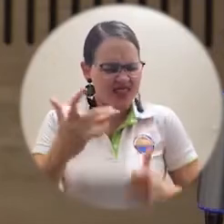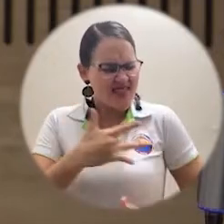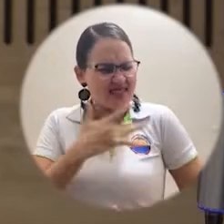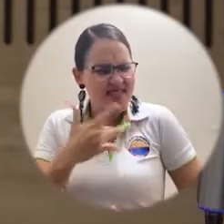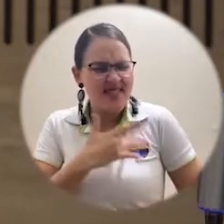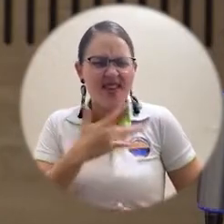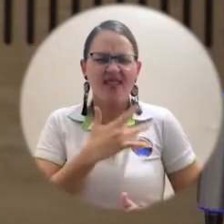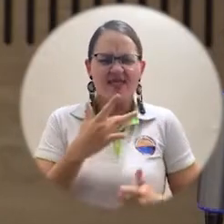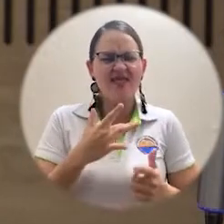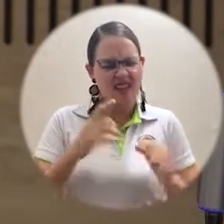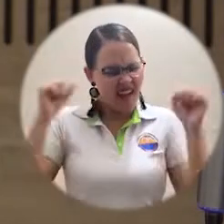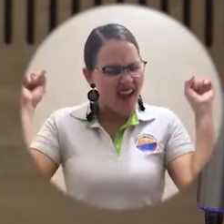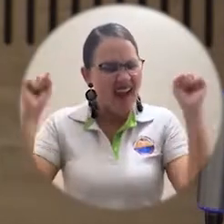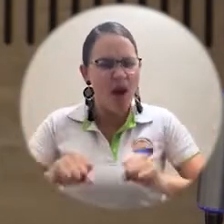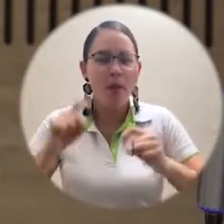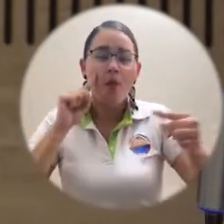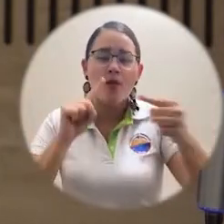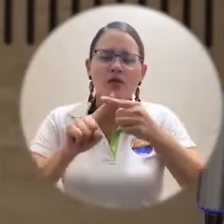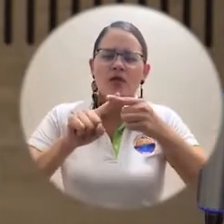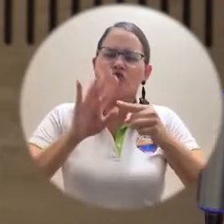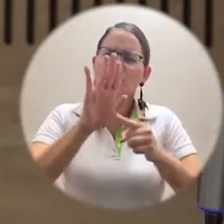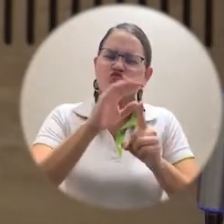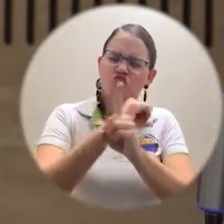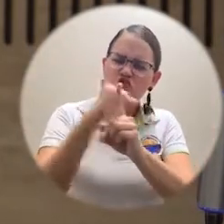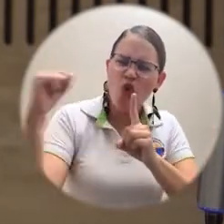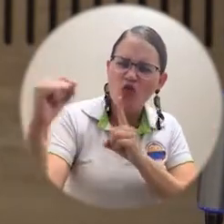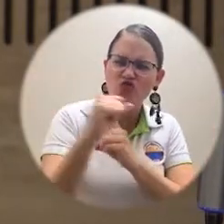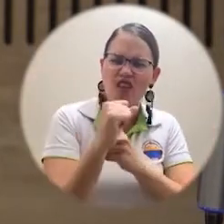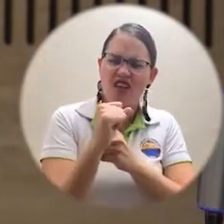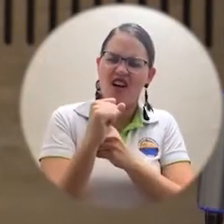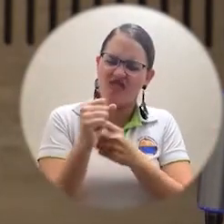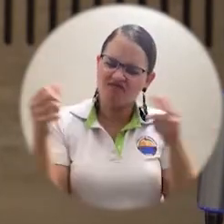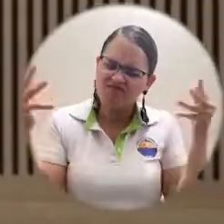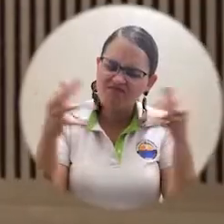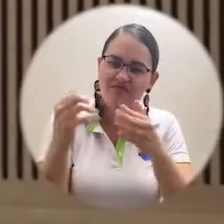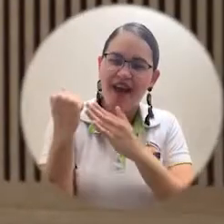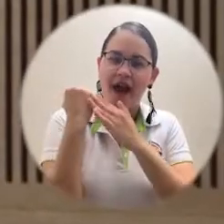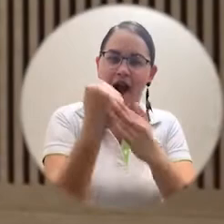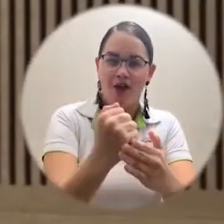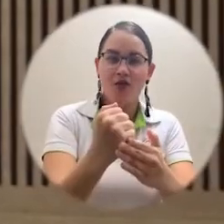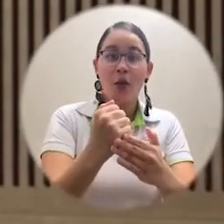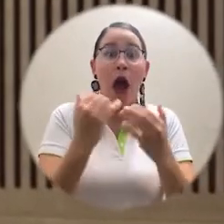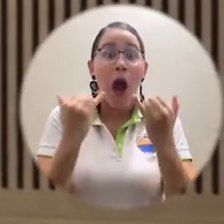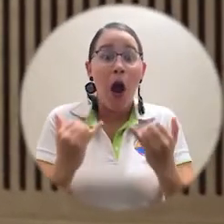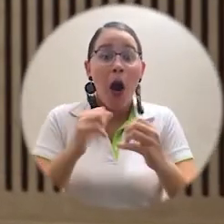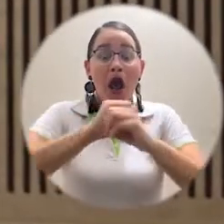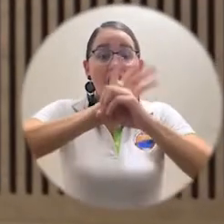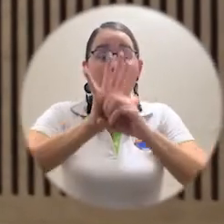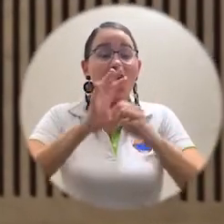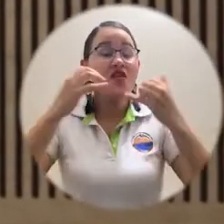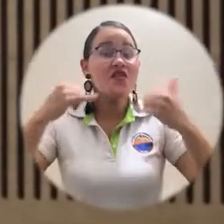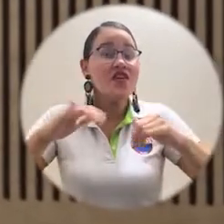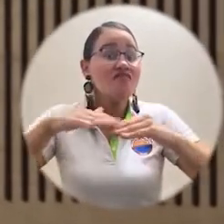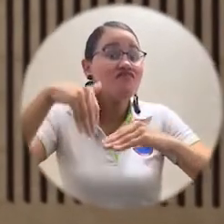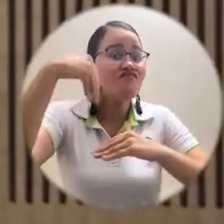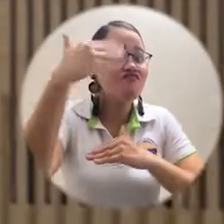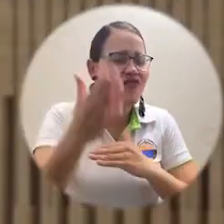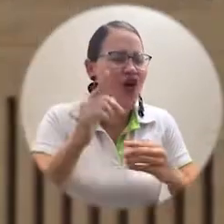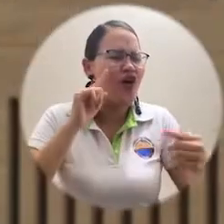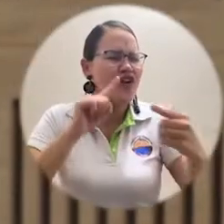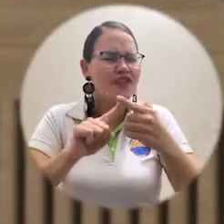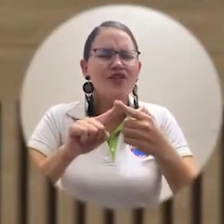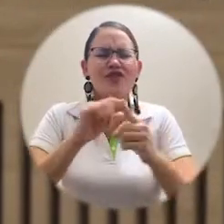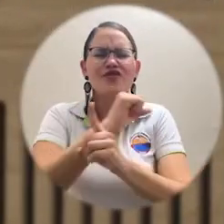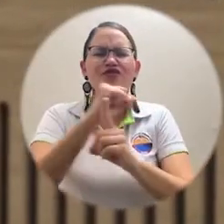de ayudarnos a posicionar y a construir una sociedad post-COVID que sea mucho mejor que la que estaba antes. Una sociedad más consciente